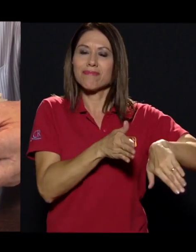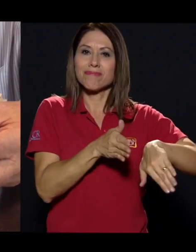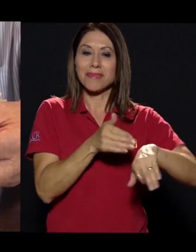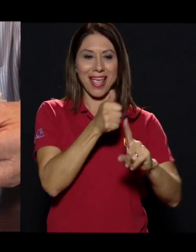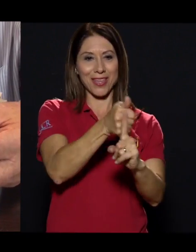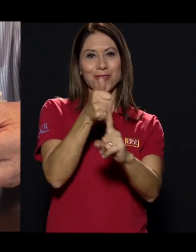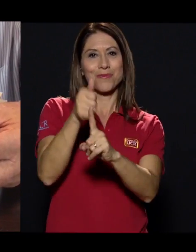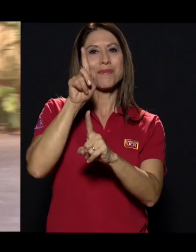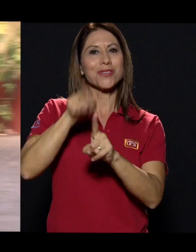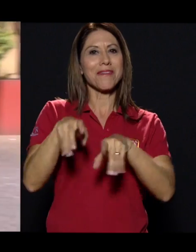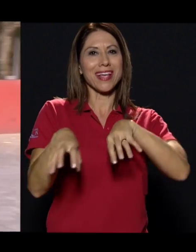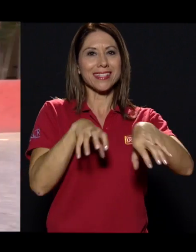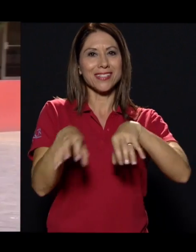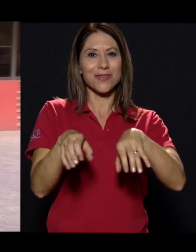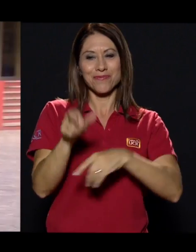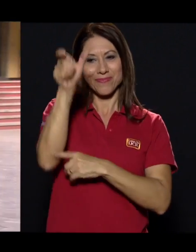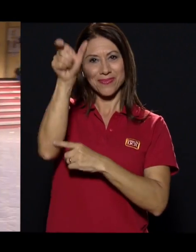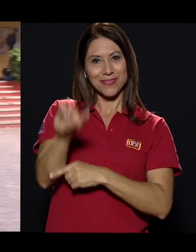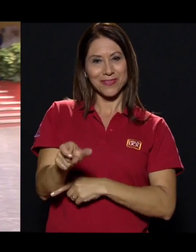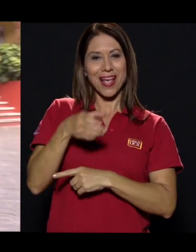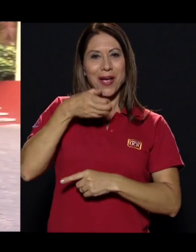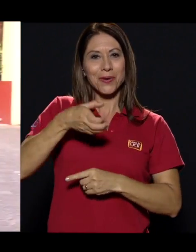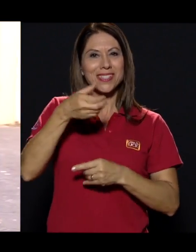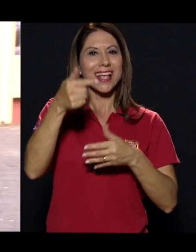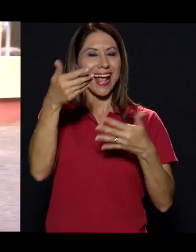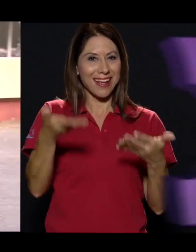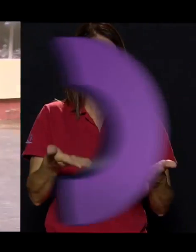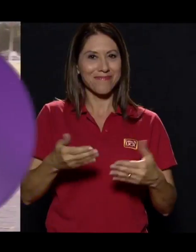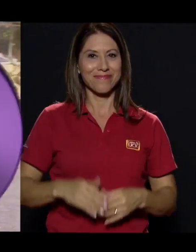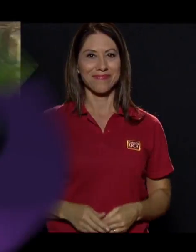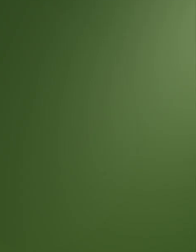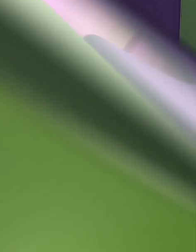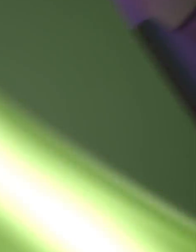acciones que hagan ellos mismos, y esto es lo que don Lester nos aconseja.